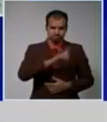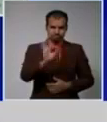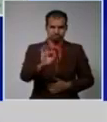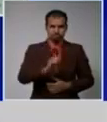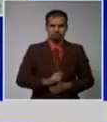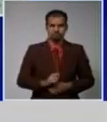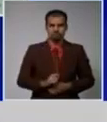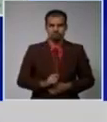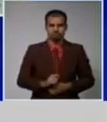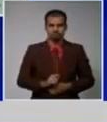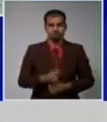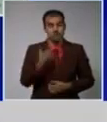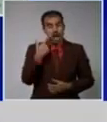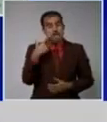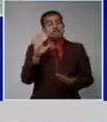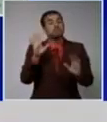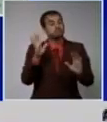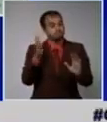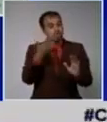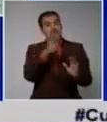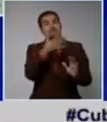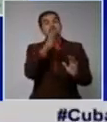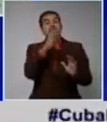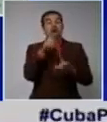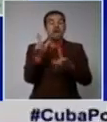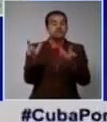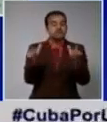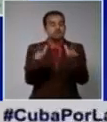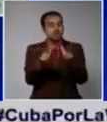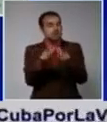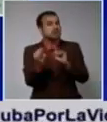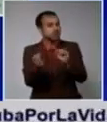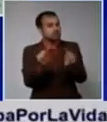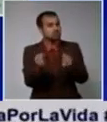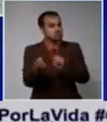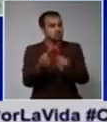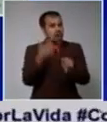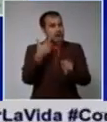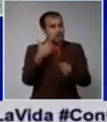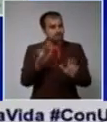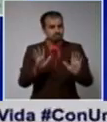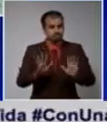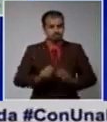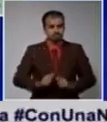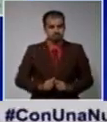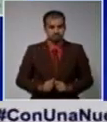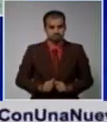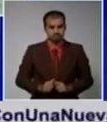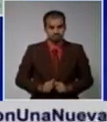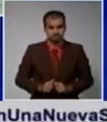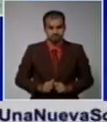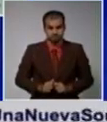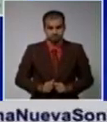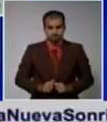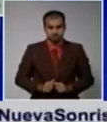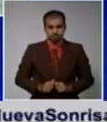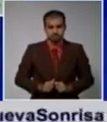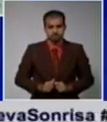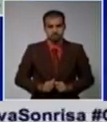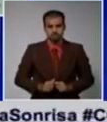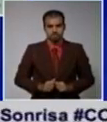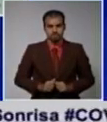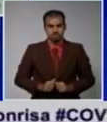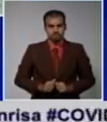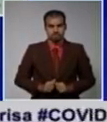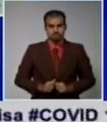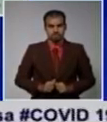Parece que va controlando el incremento que presentó en los últimos días. Y estos 4